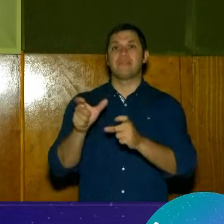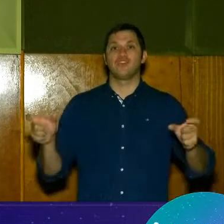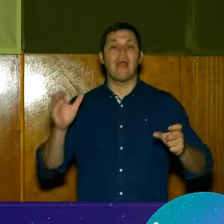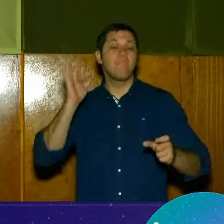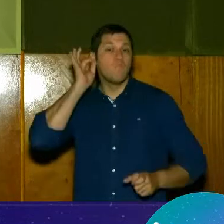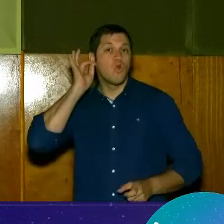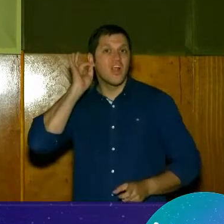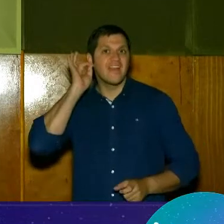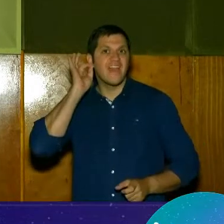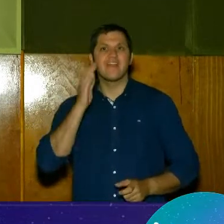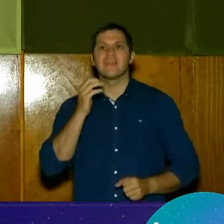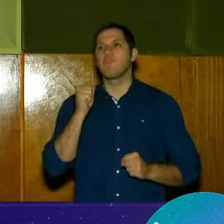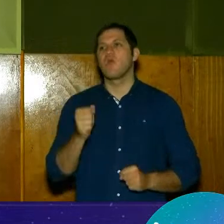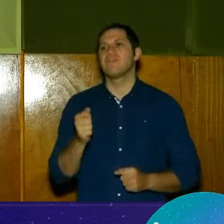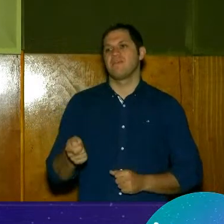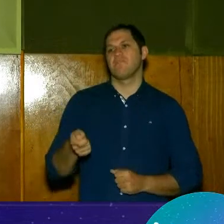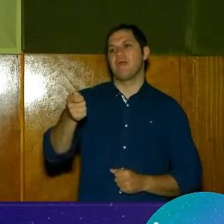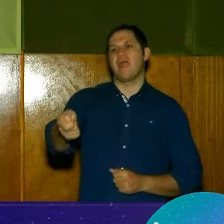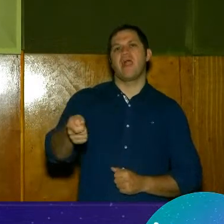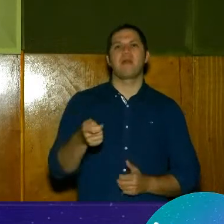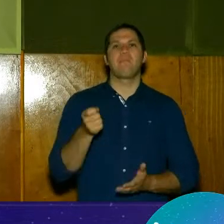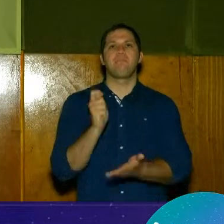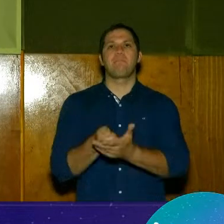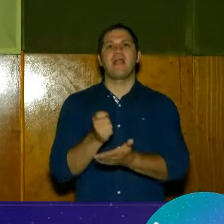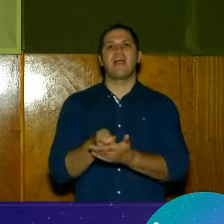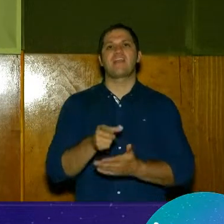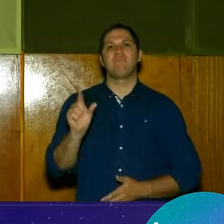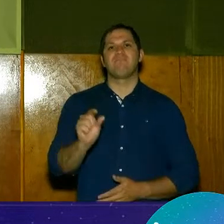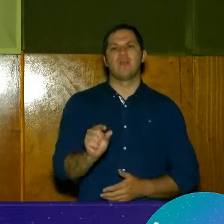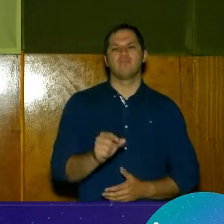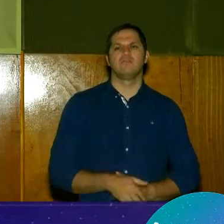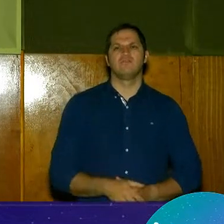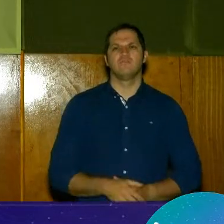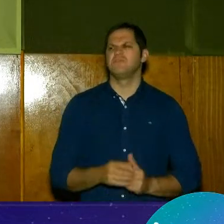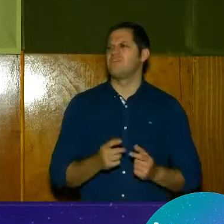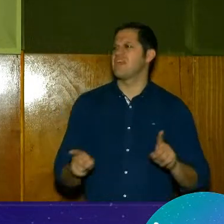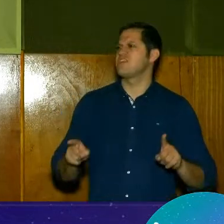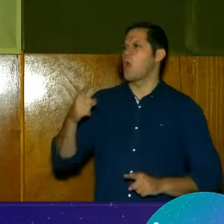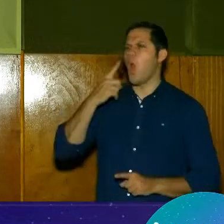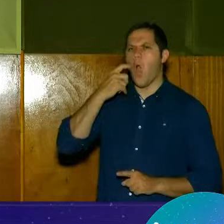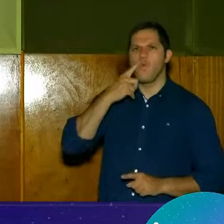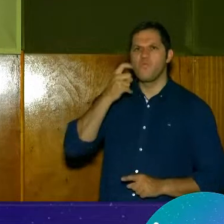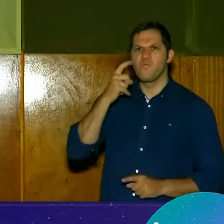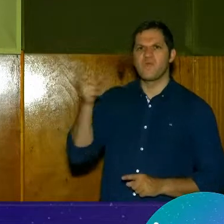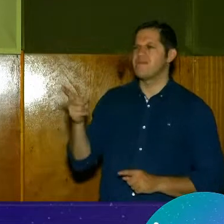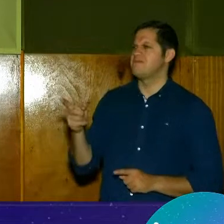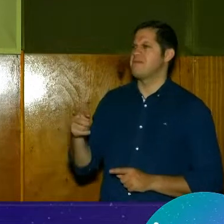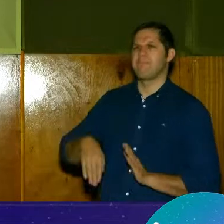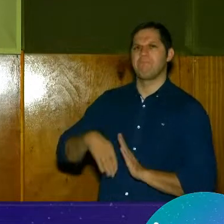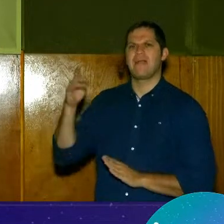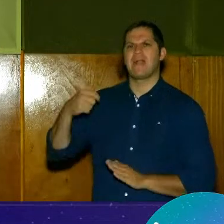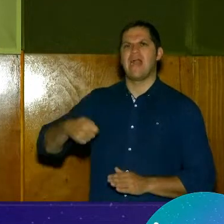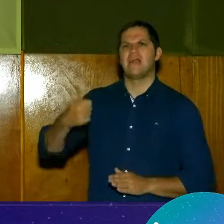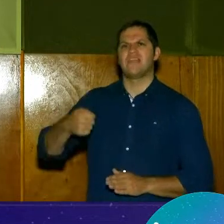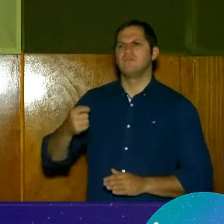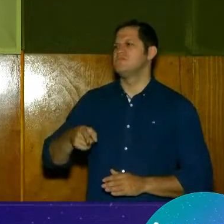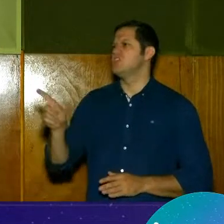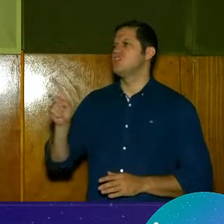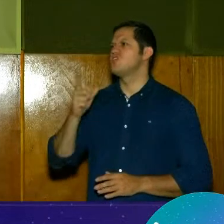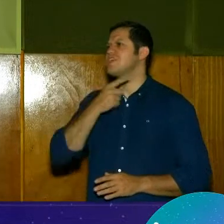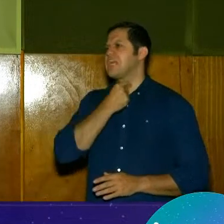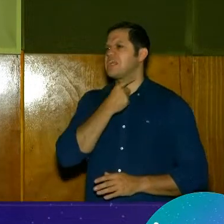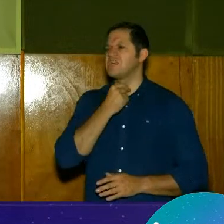analice y que te conviene más pagarle a un montón de mujeres que van a recibir un salario